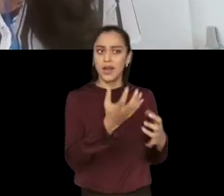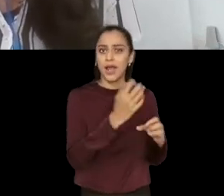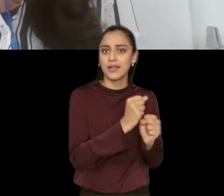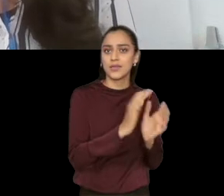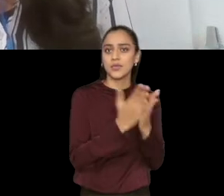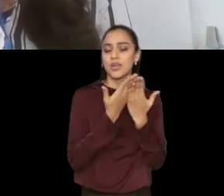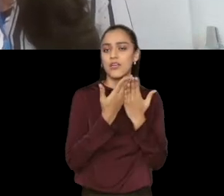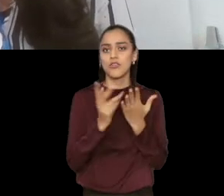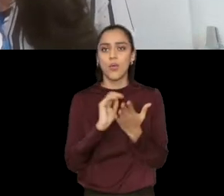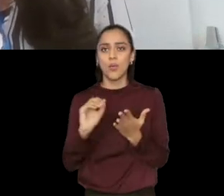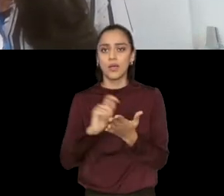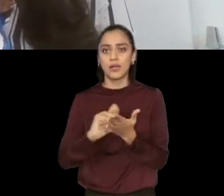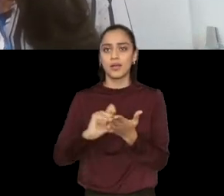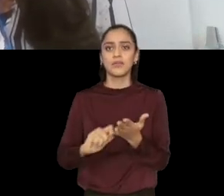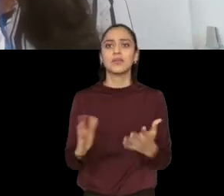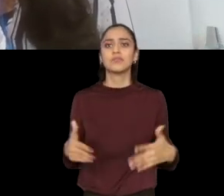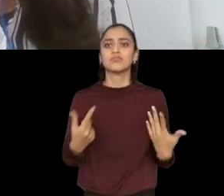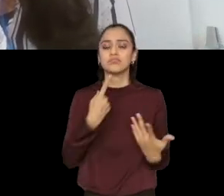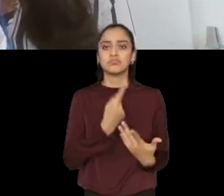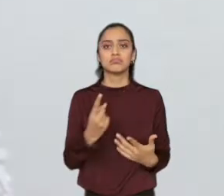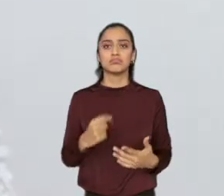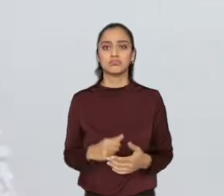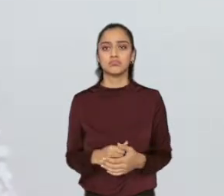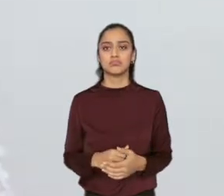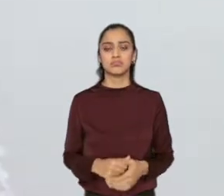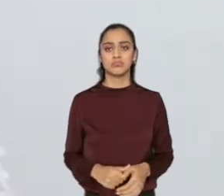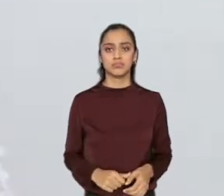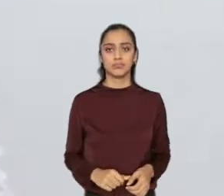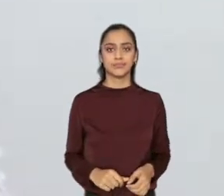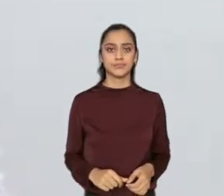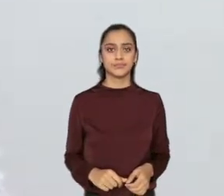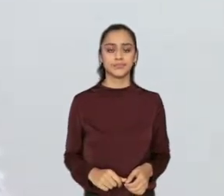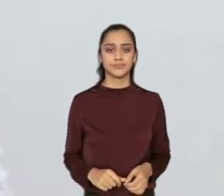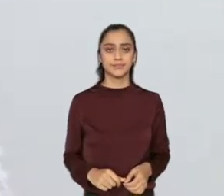dirías o qué escribir? ¿Qué mensaje les darías?